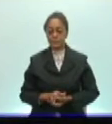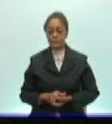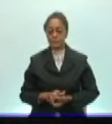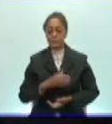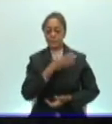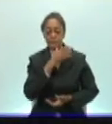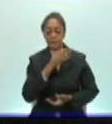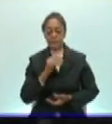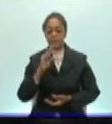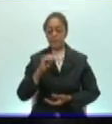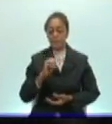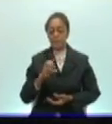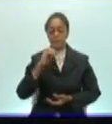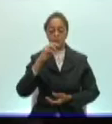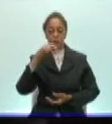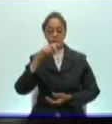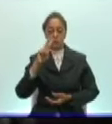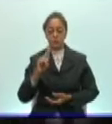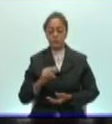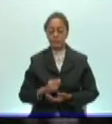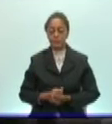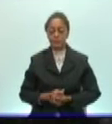Fidel habla en la ONU.